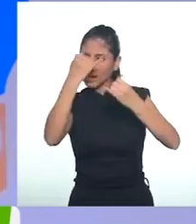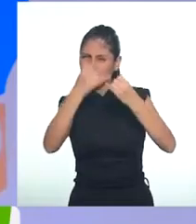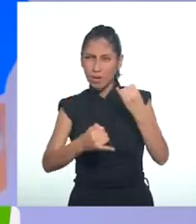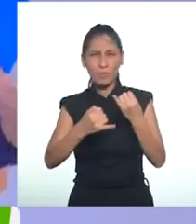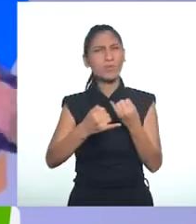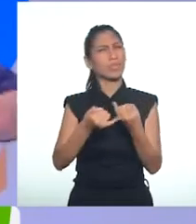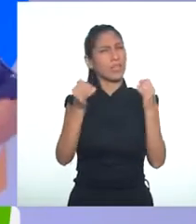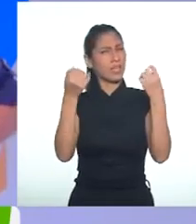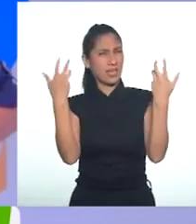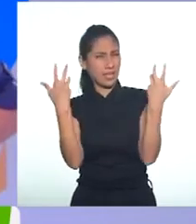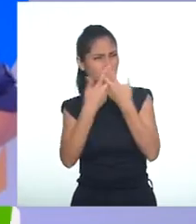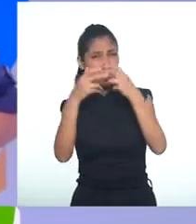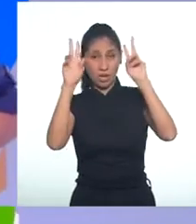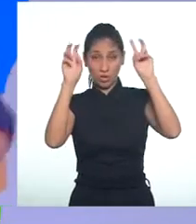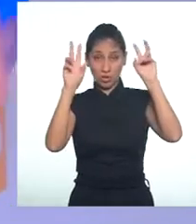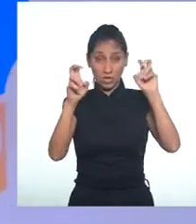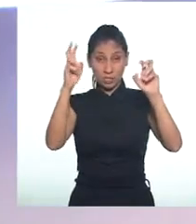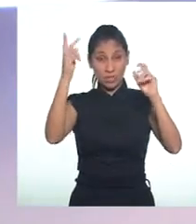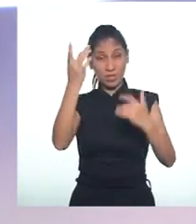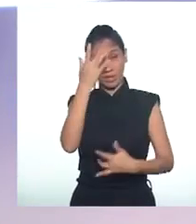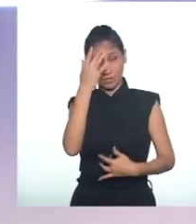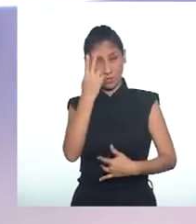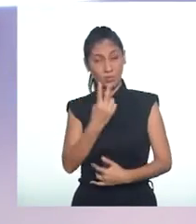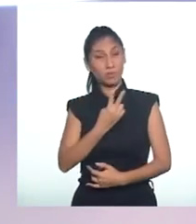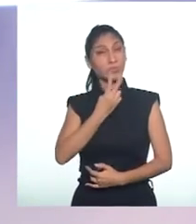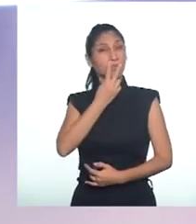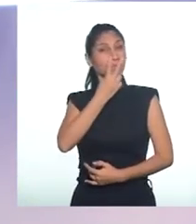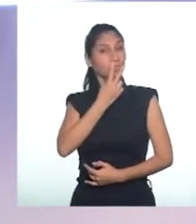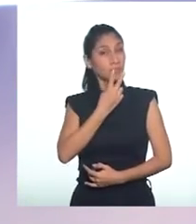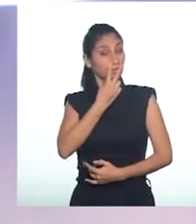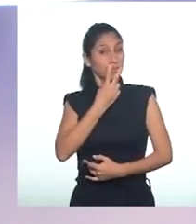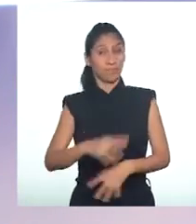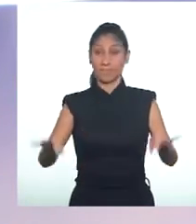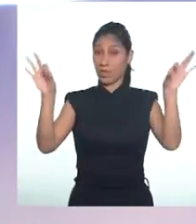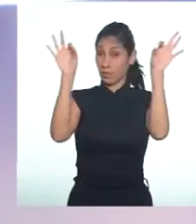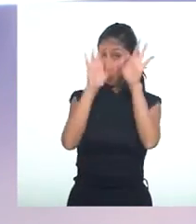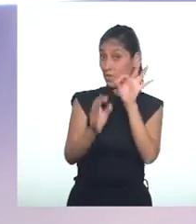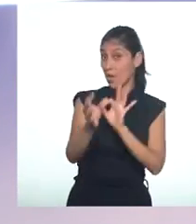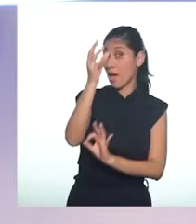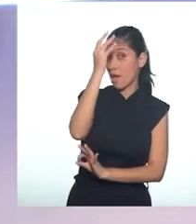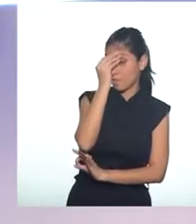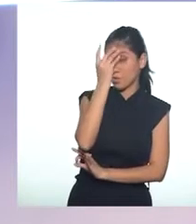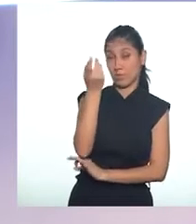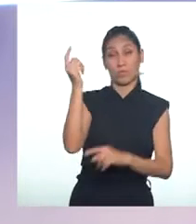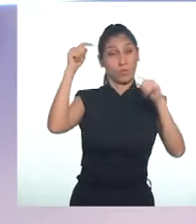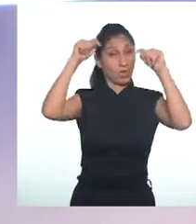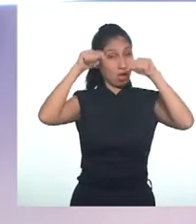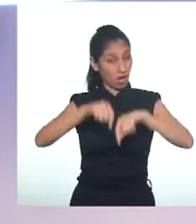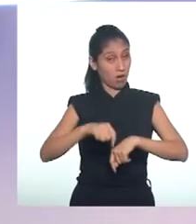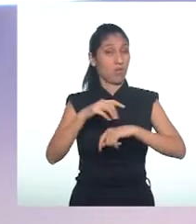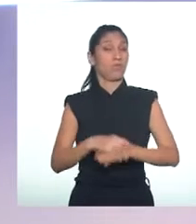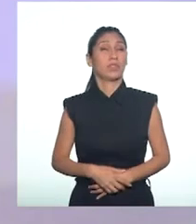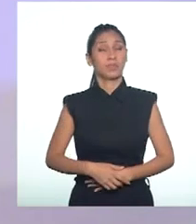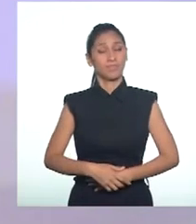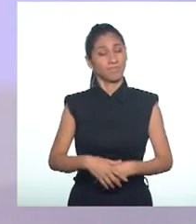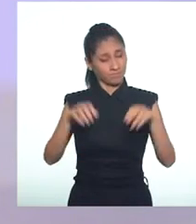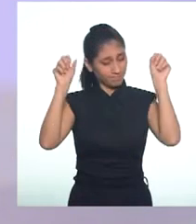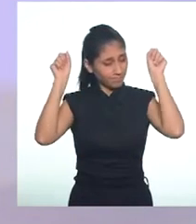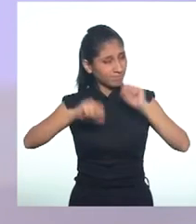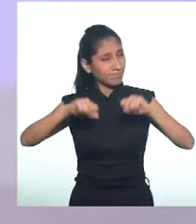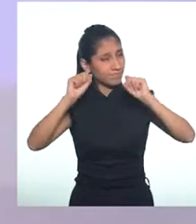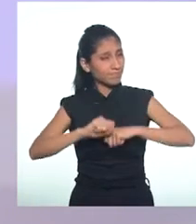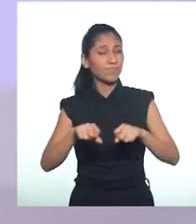las enfermedades respiratorias. Tan importante de conocer en el contexto que vivimos estos últimos años.